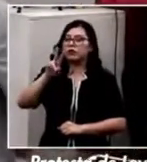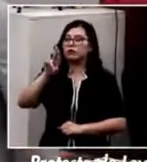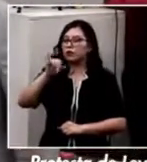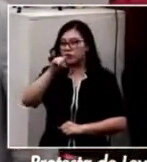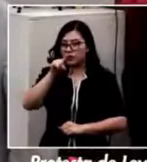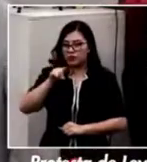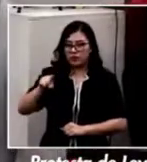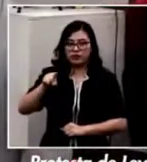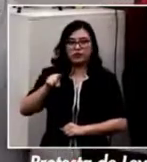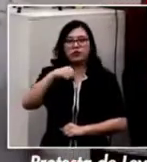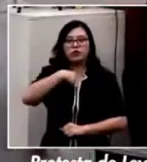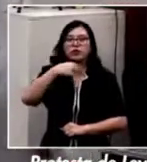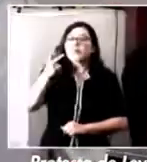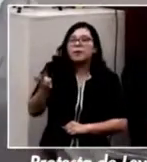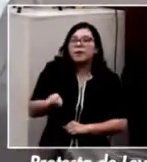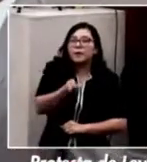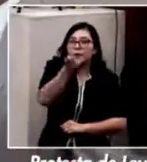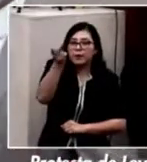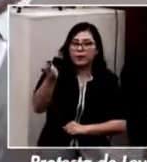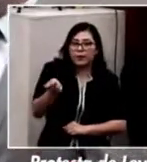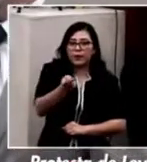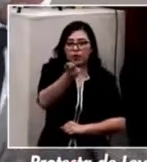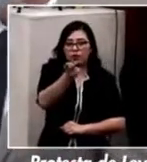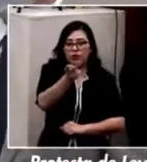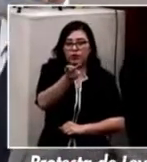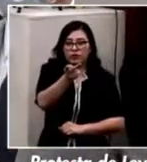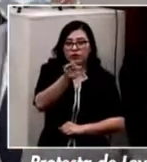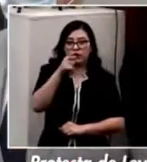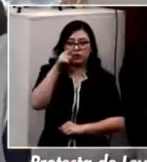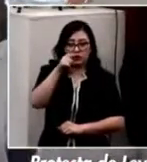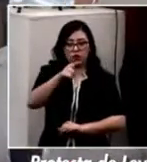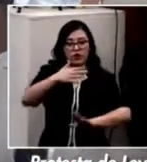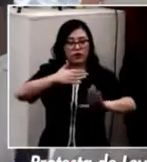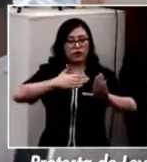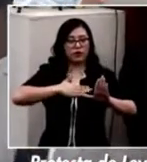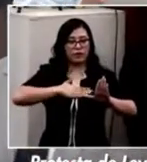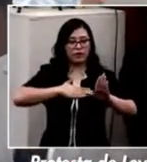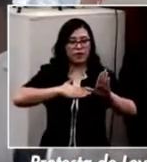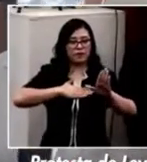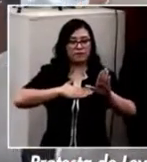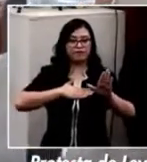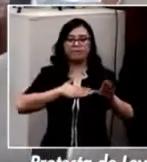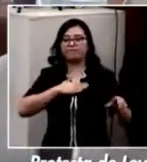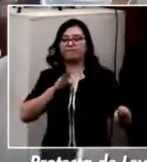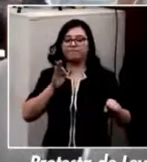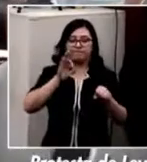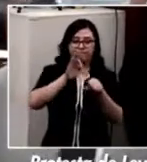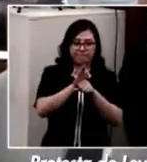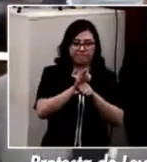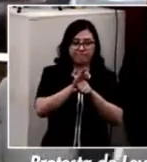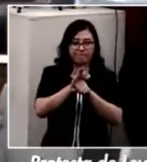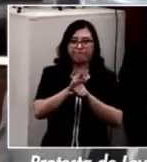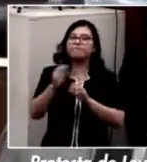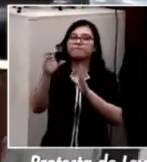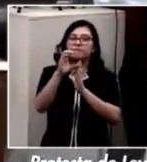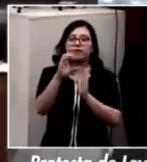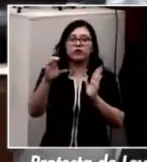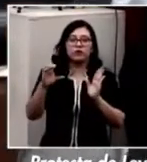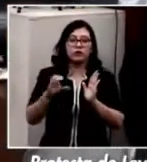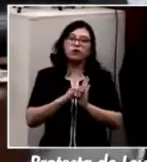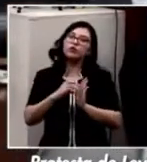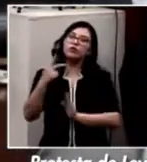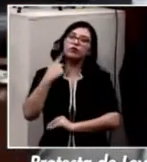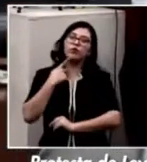y pues se ha dicho el tema de Tamasopo se va a investigar, el tema de Cerritos se están generando